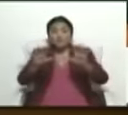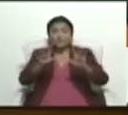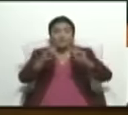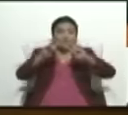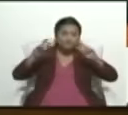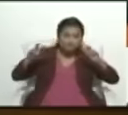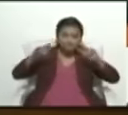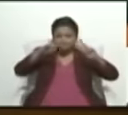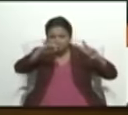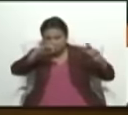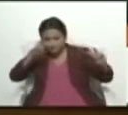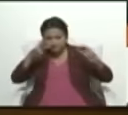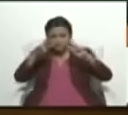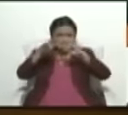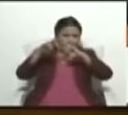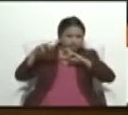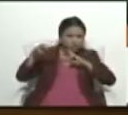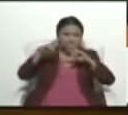investigación.